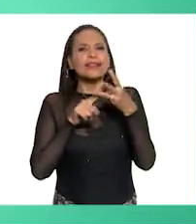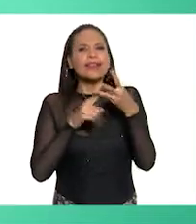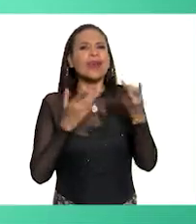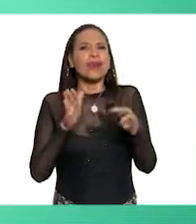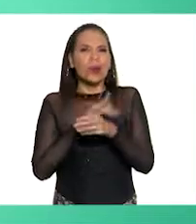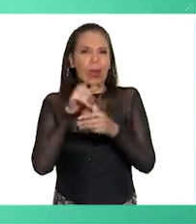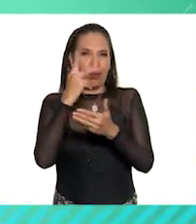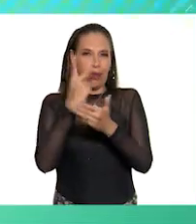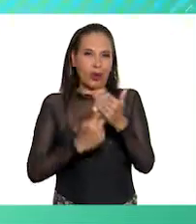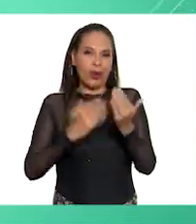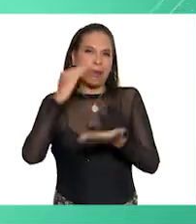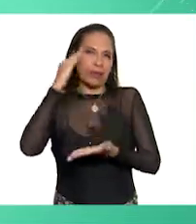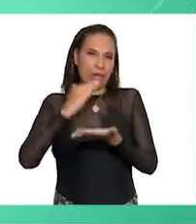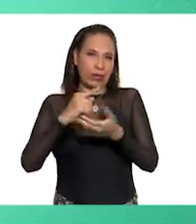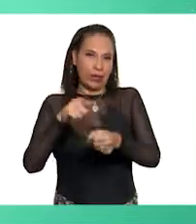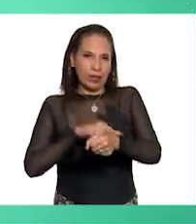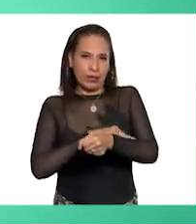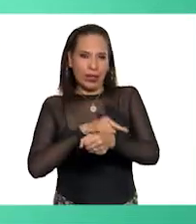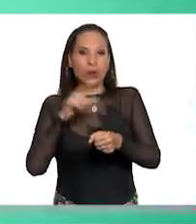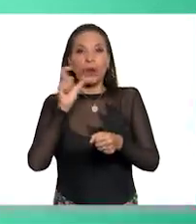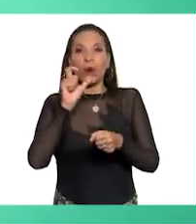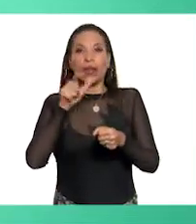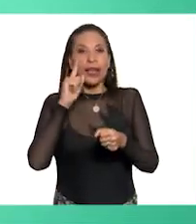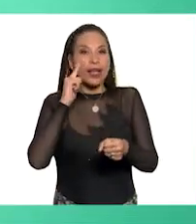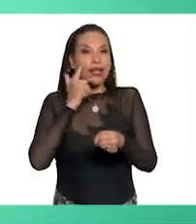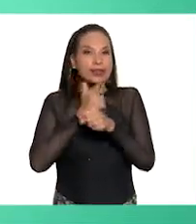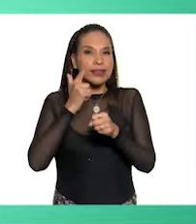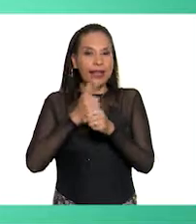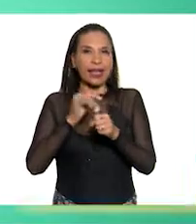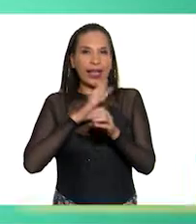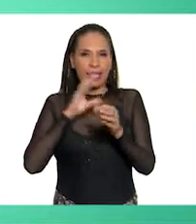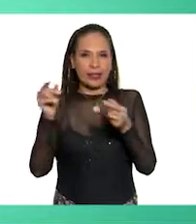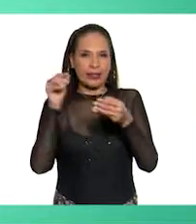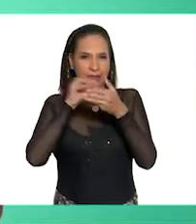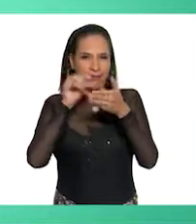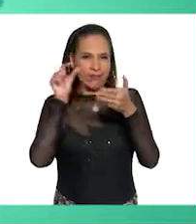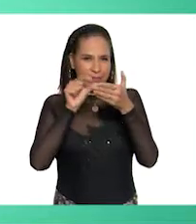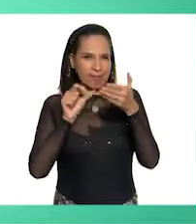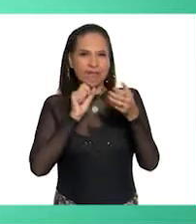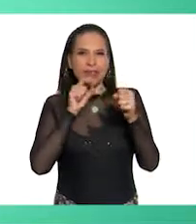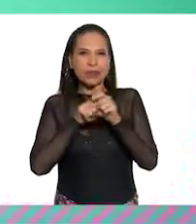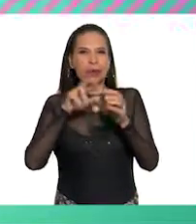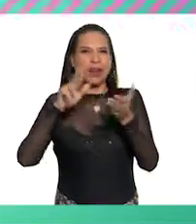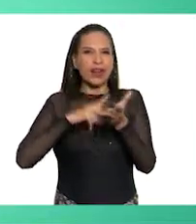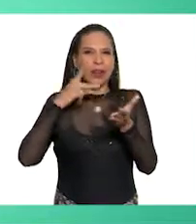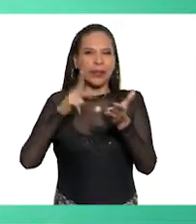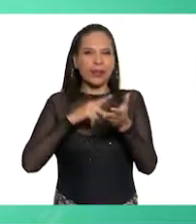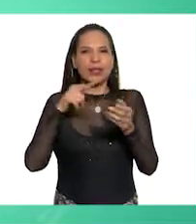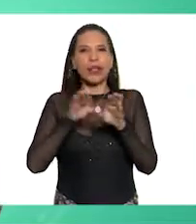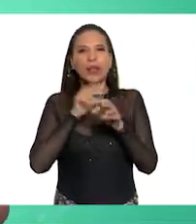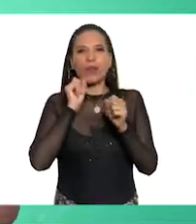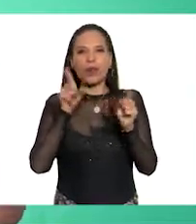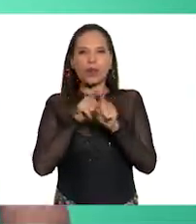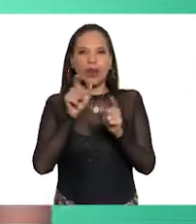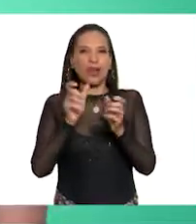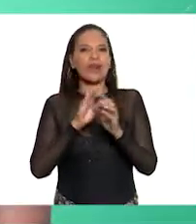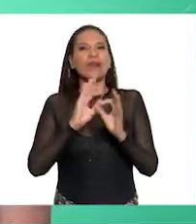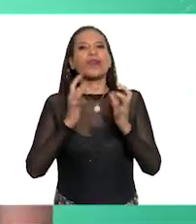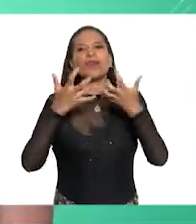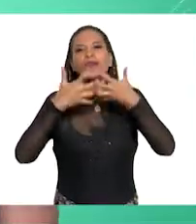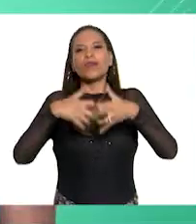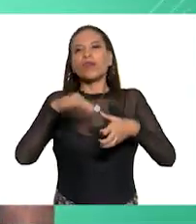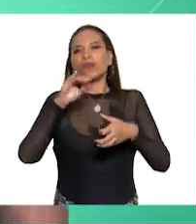porque el programa es menos largo una vez que identificamos instrucciones que se repiten y las definimos como una función.